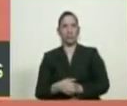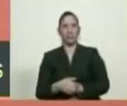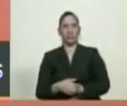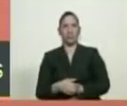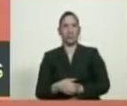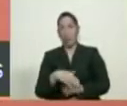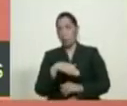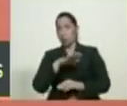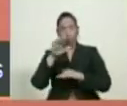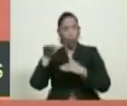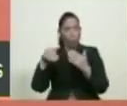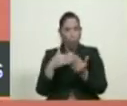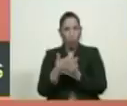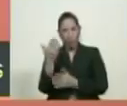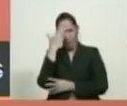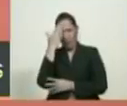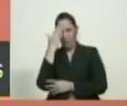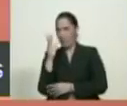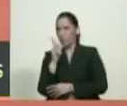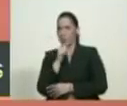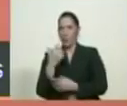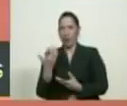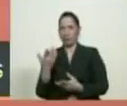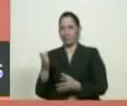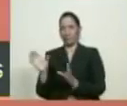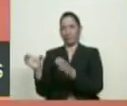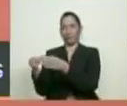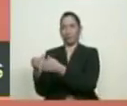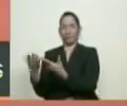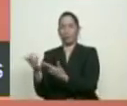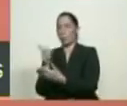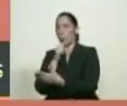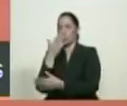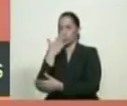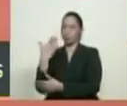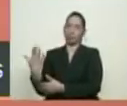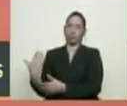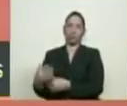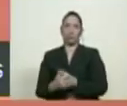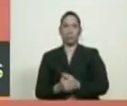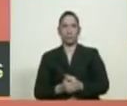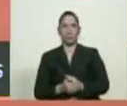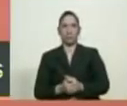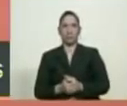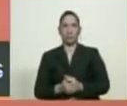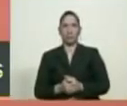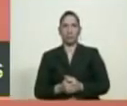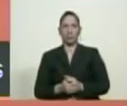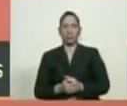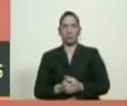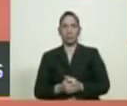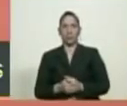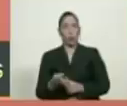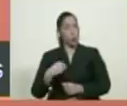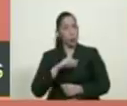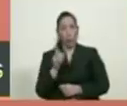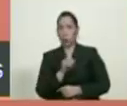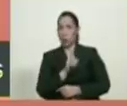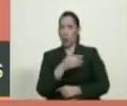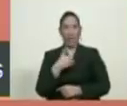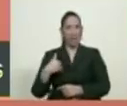ninguna posibilidad cierta, pues promueven la destrucción. Pero las grandes mayorías no queremos la destrucción del país, al